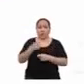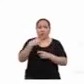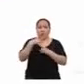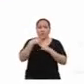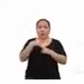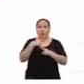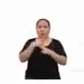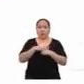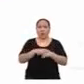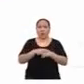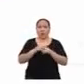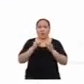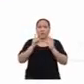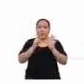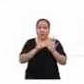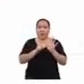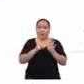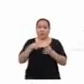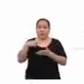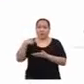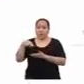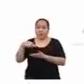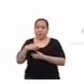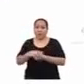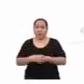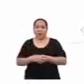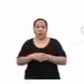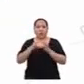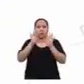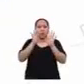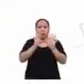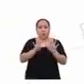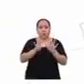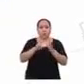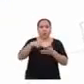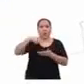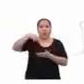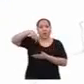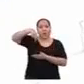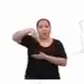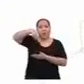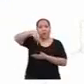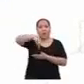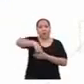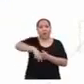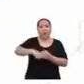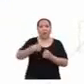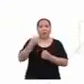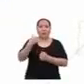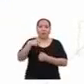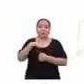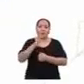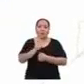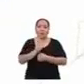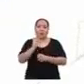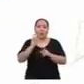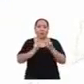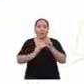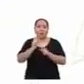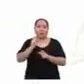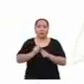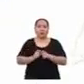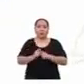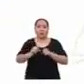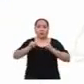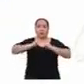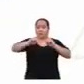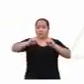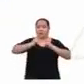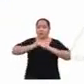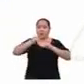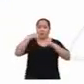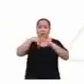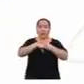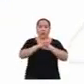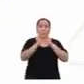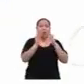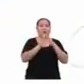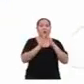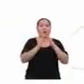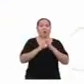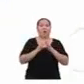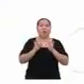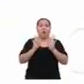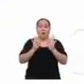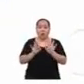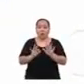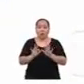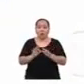fueron: 6 personas bailan, 9 personas caminan, 19 personas hacen ejercicios en casa,